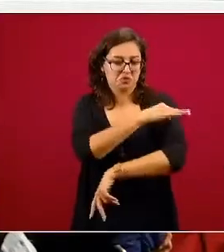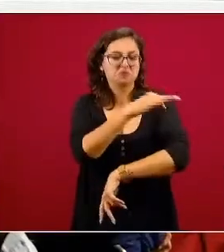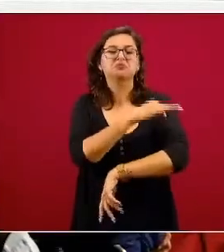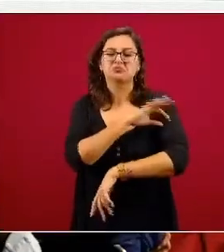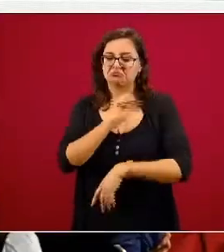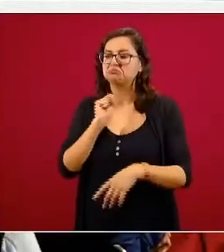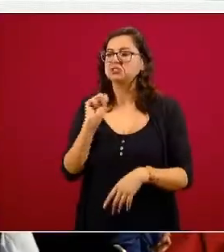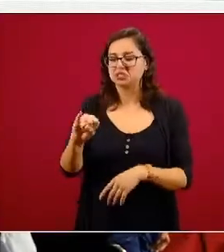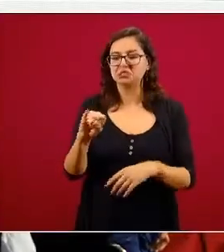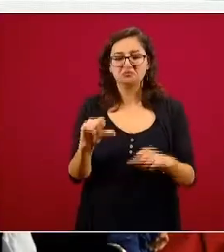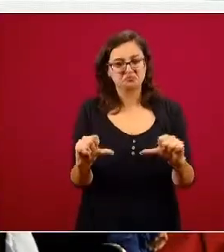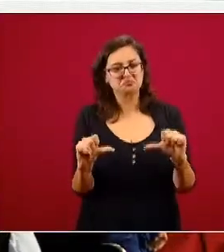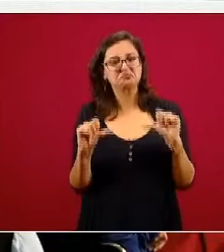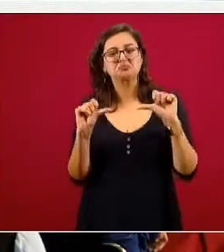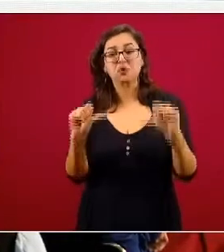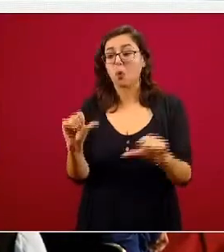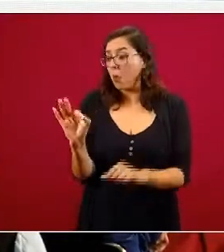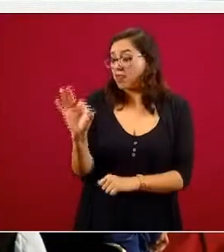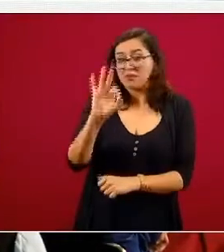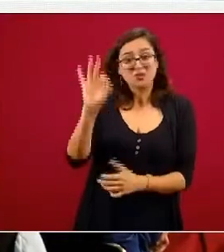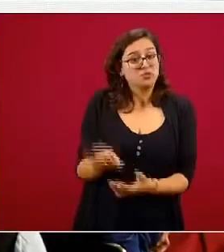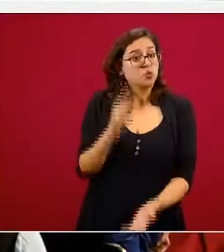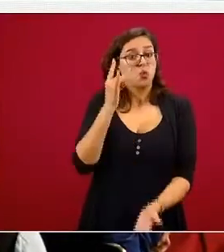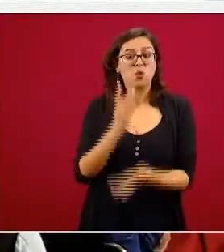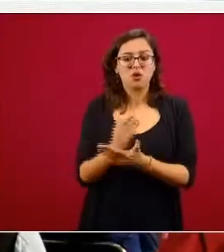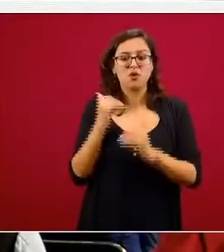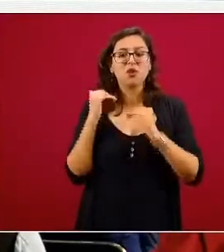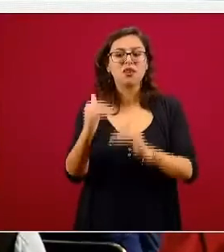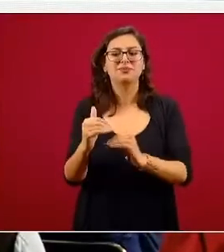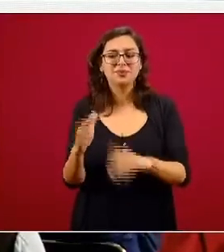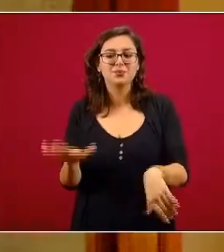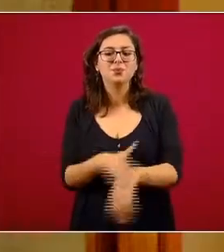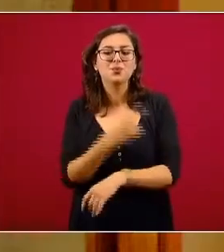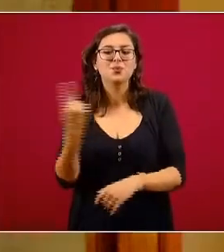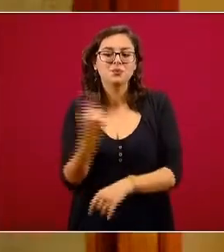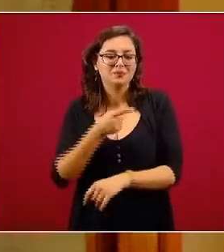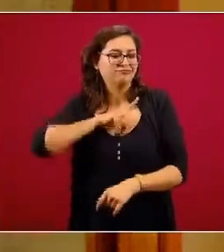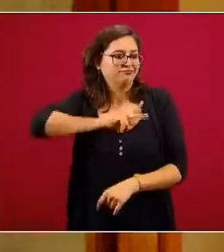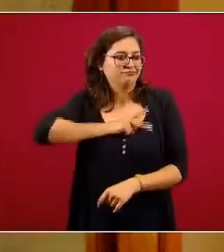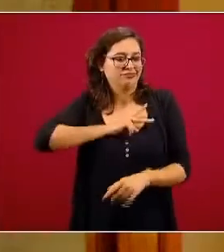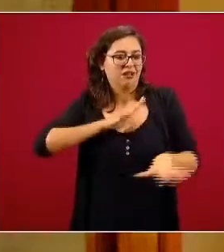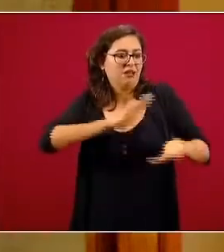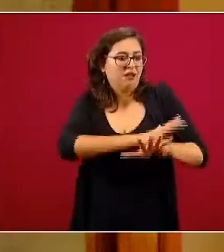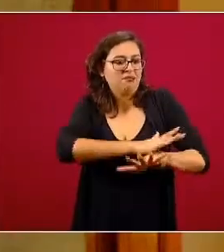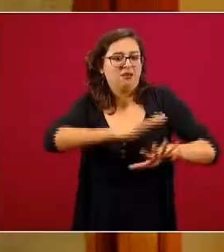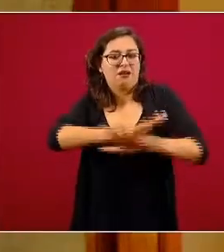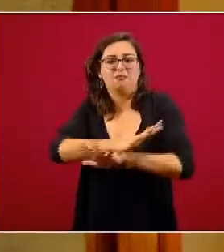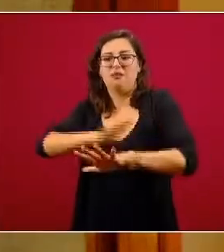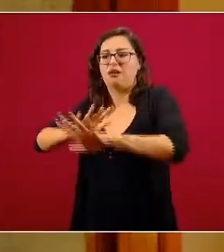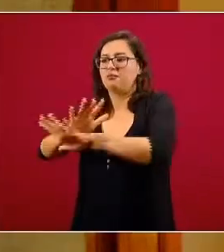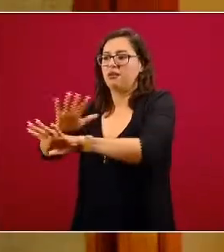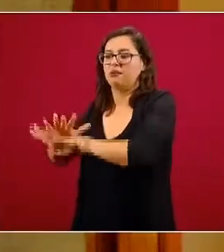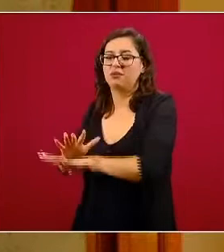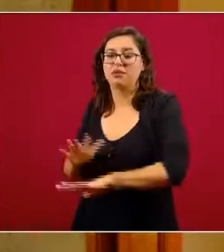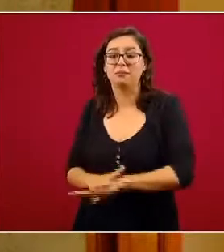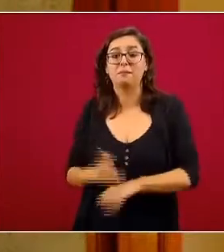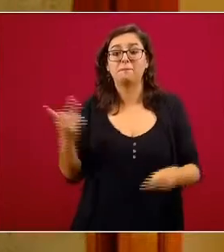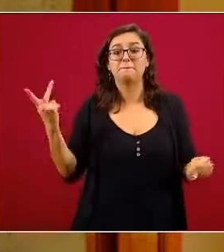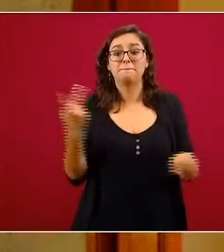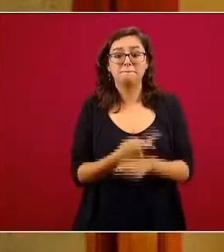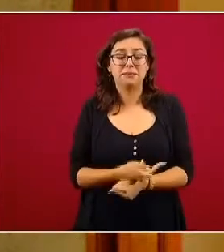vacunadas. Así ocurre. ¿Por qué razón? Precisamente por esta mutabilidad del virus que hace que las personas